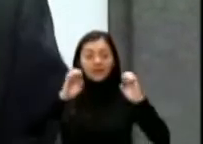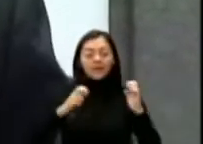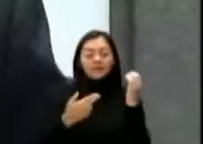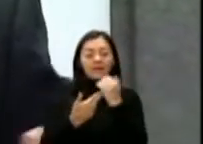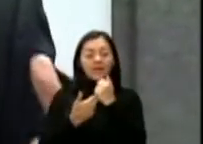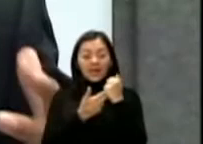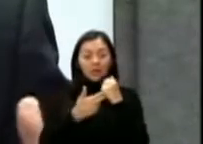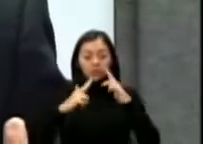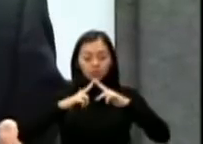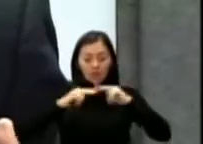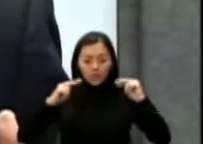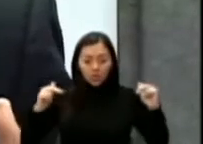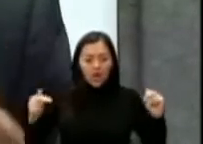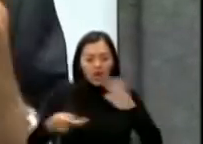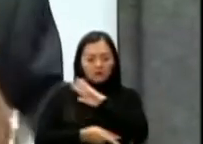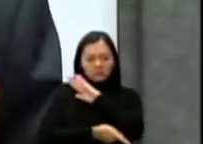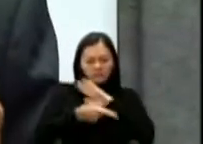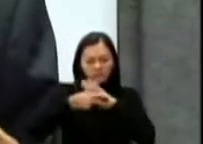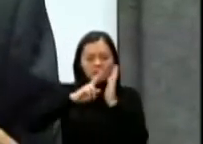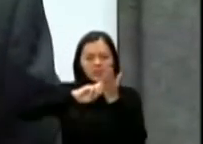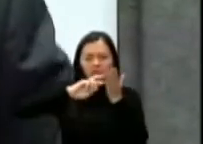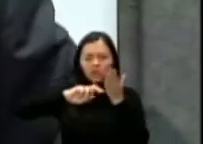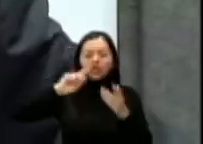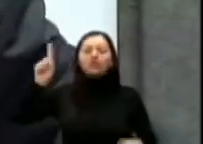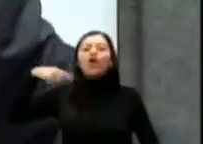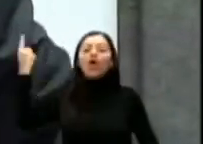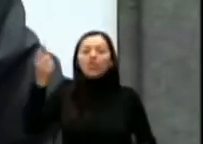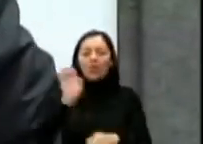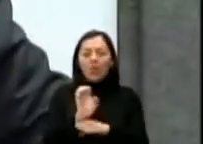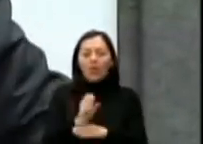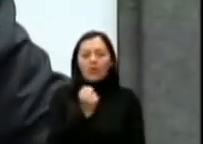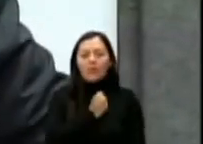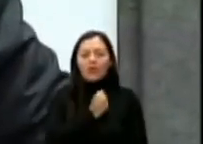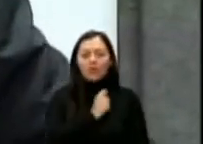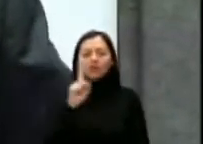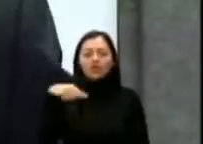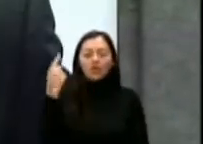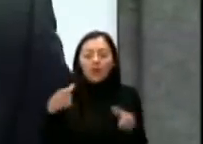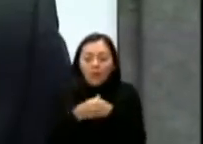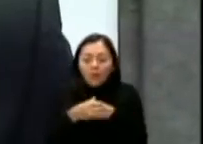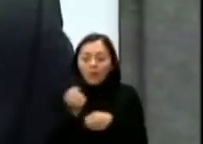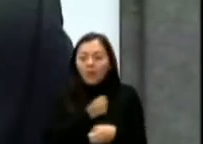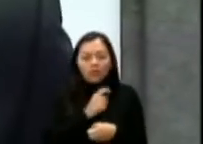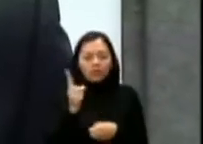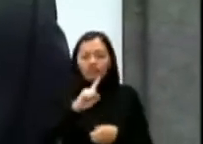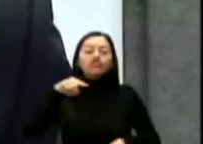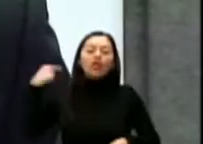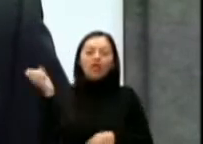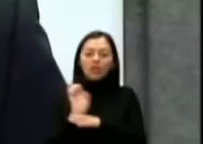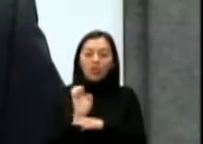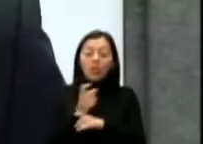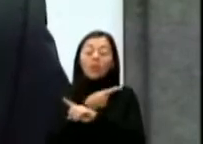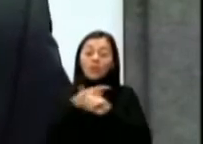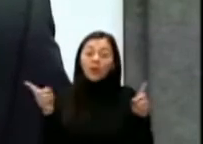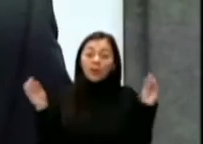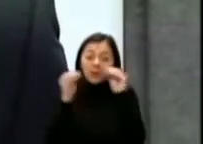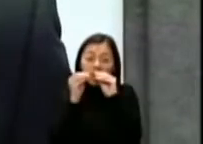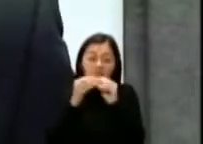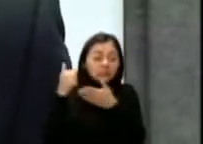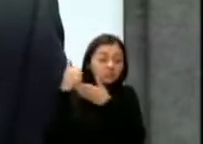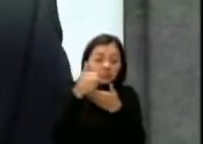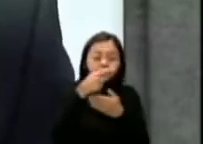nuestros son del ecuador y primero para los amazónicos todo hecho con mucho esfuerzo luego cambiamos la ley de hidrocarburos